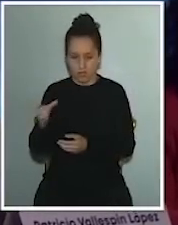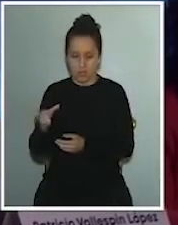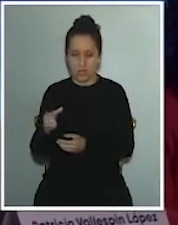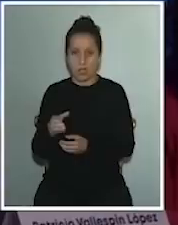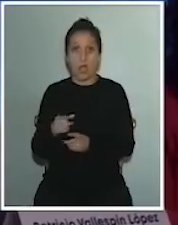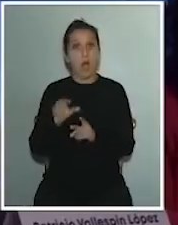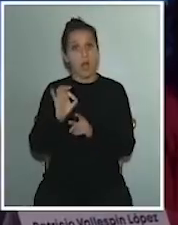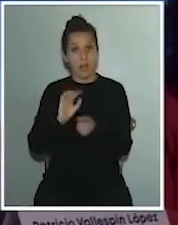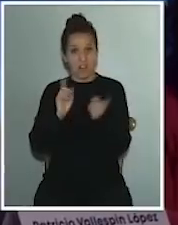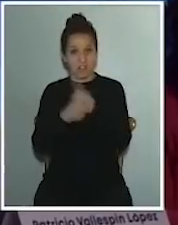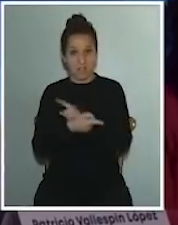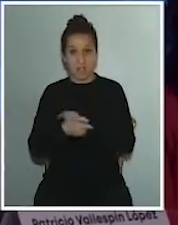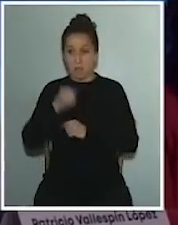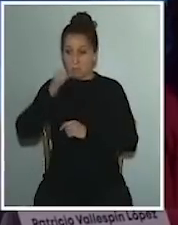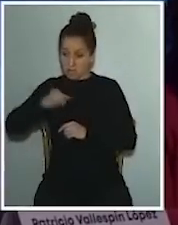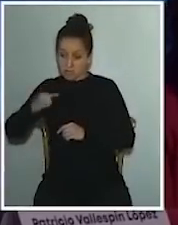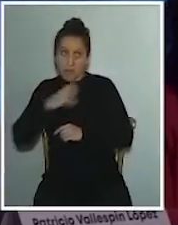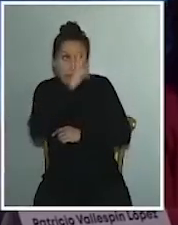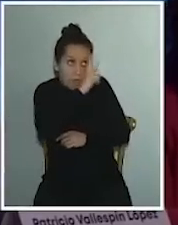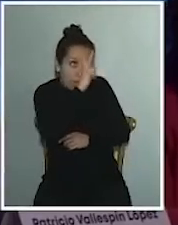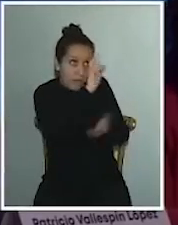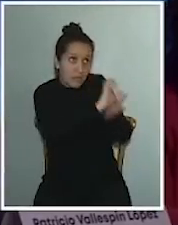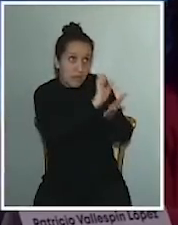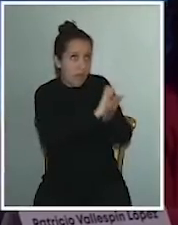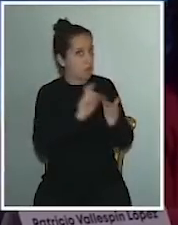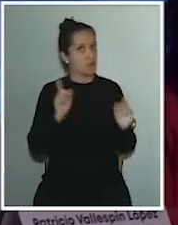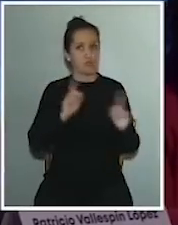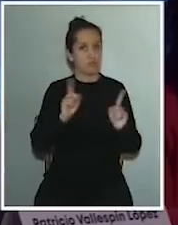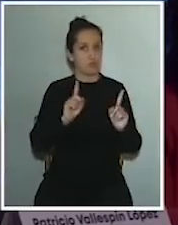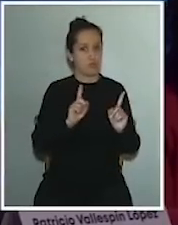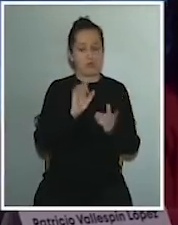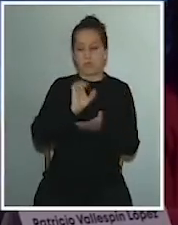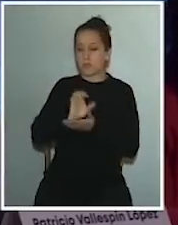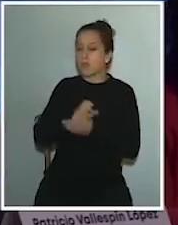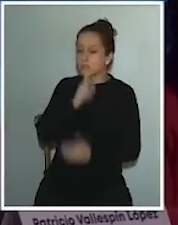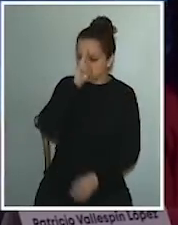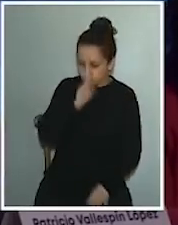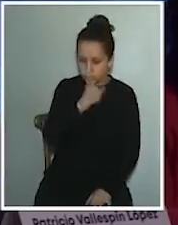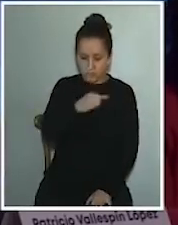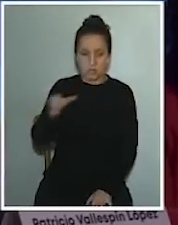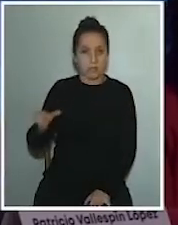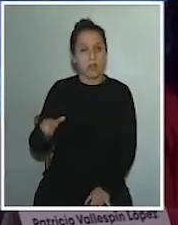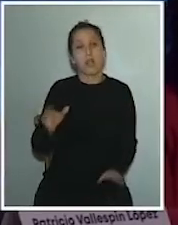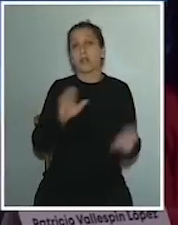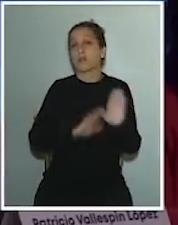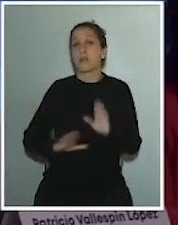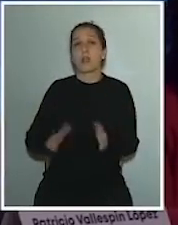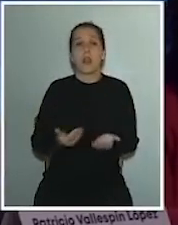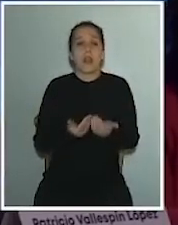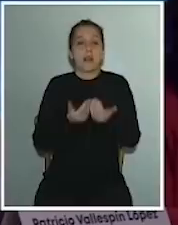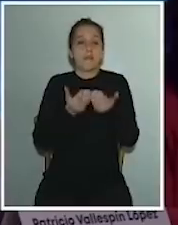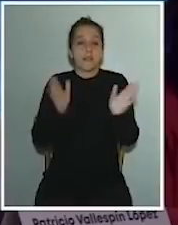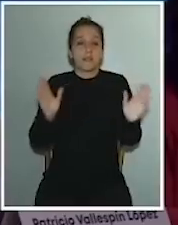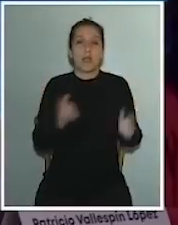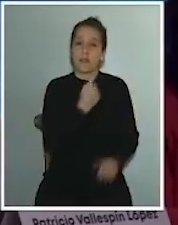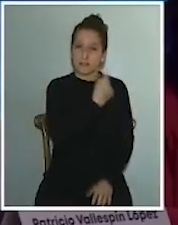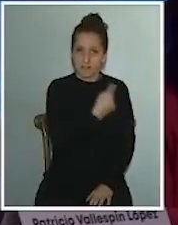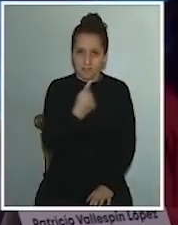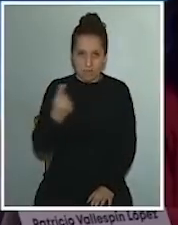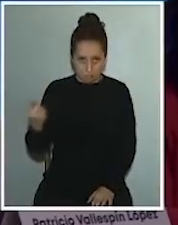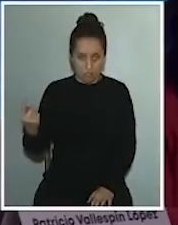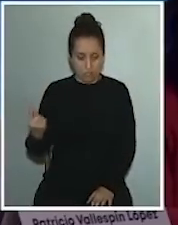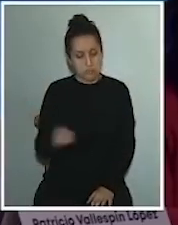a la persona al Servicio del Estado Y eso requiere resguardar y proteger las libertades de cada uno y no ir